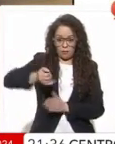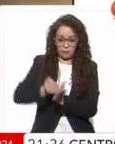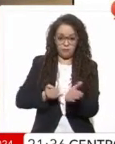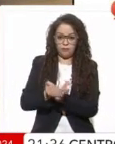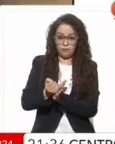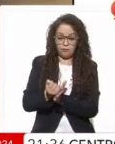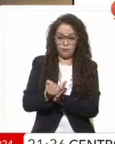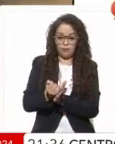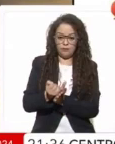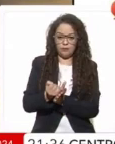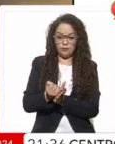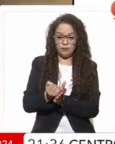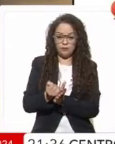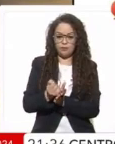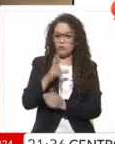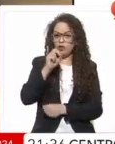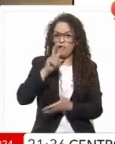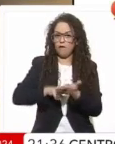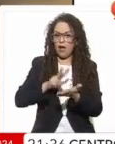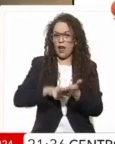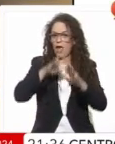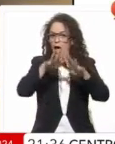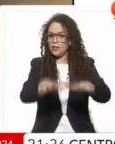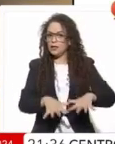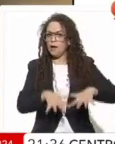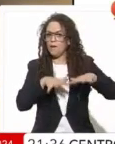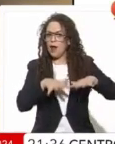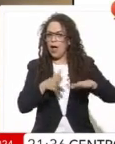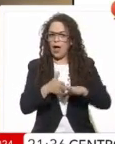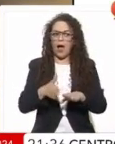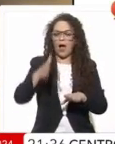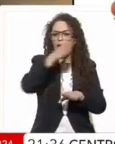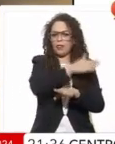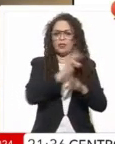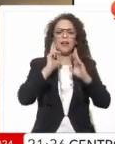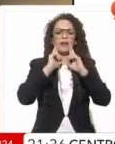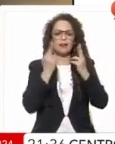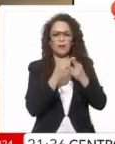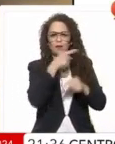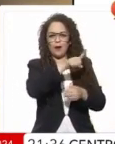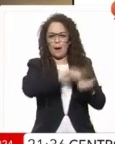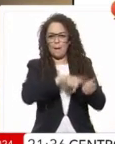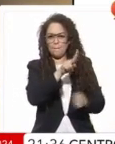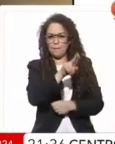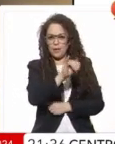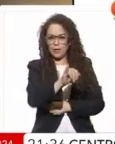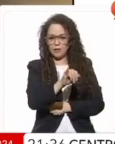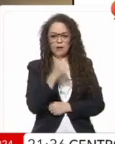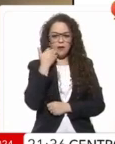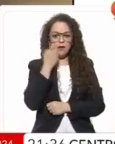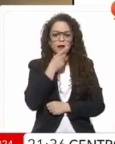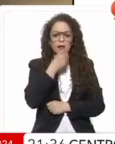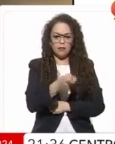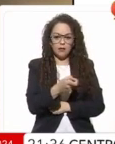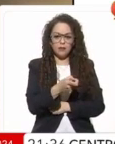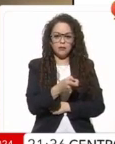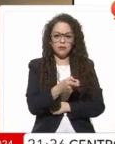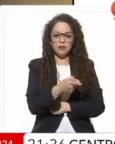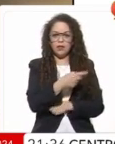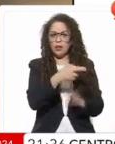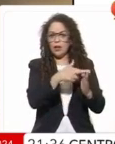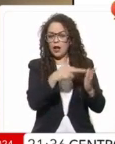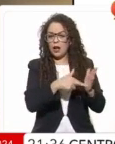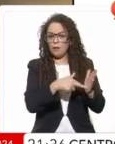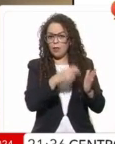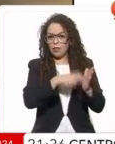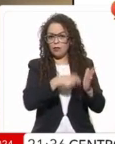implica que se invalida la asamblea. Y al invalidarse la asamblea, también se invalidan las reformas a los